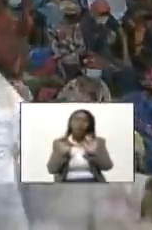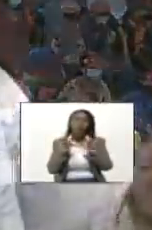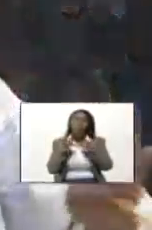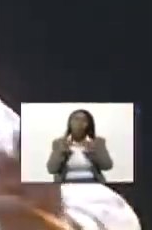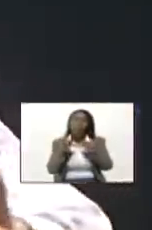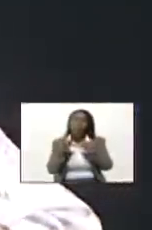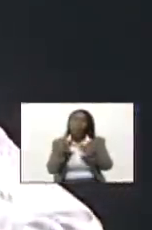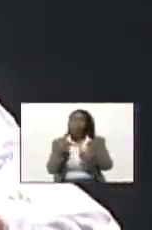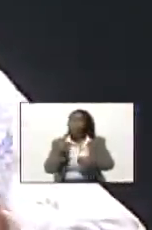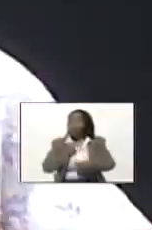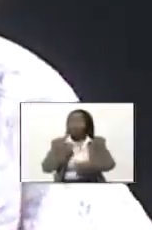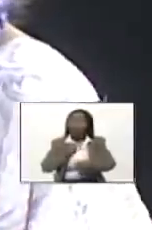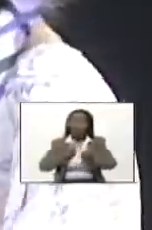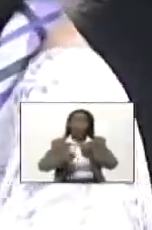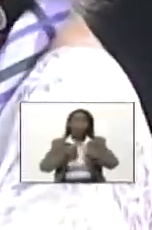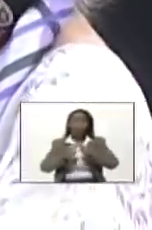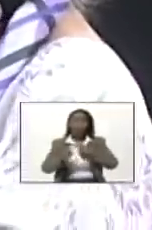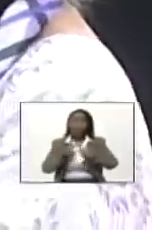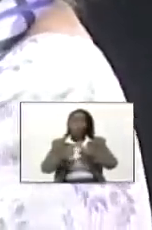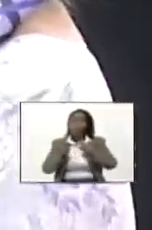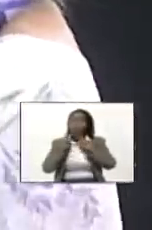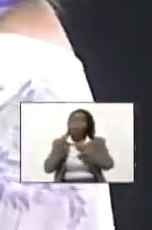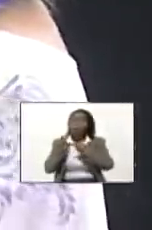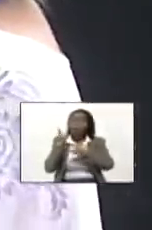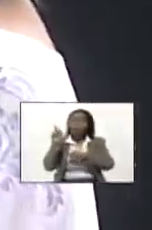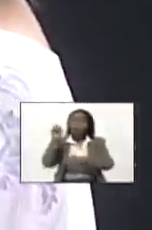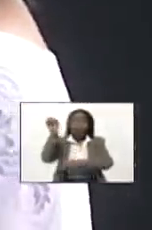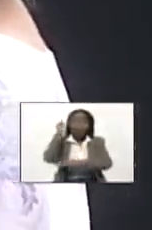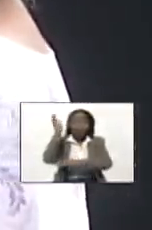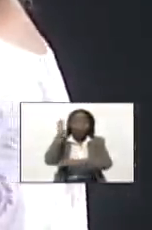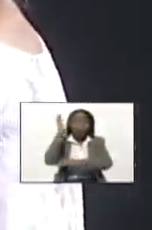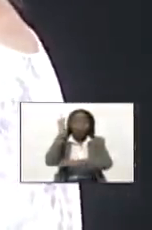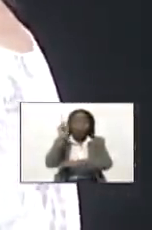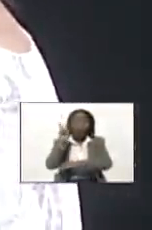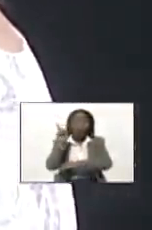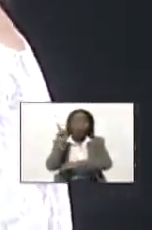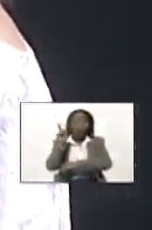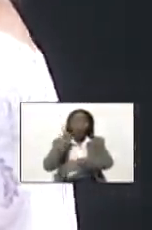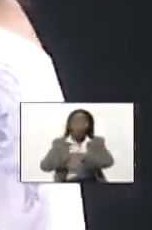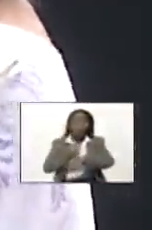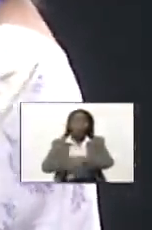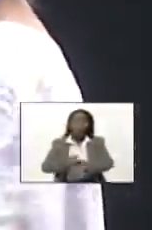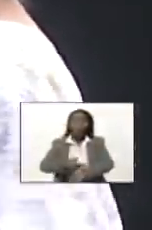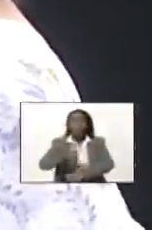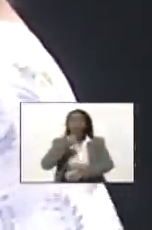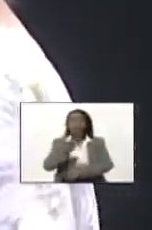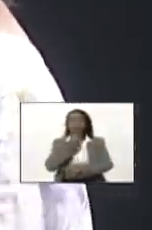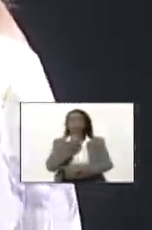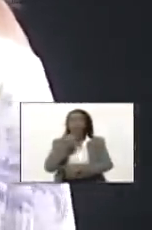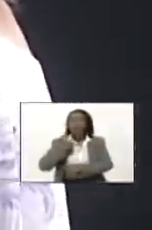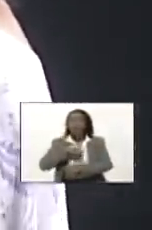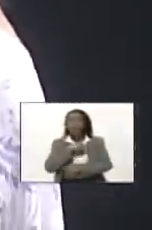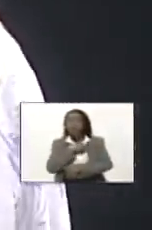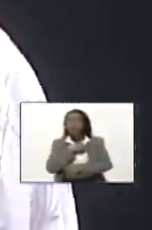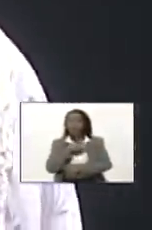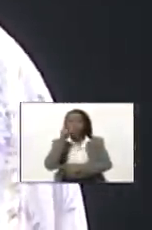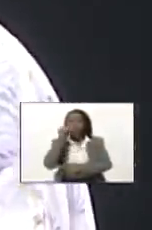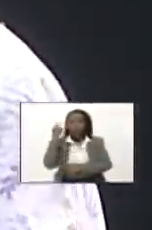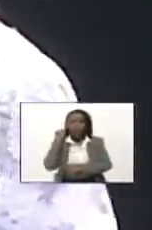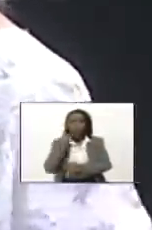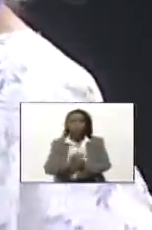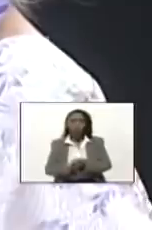preparados para lo que sea? Pero allí, en esa asamblea, en los momentos más difíciles para nosotras y